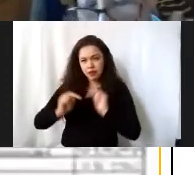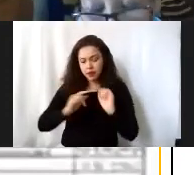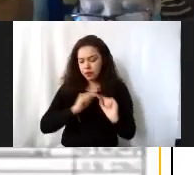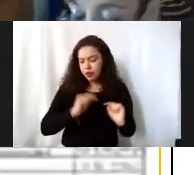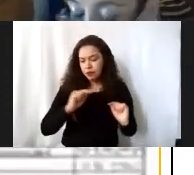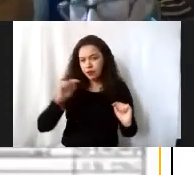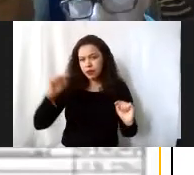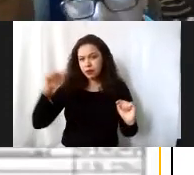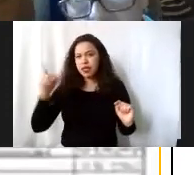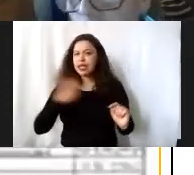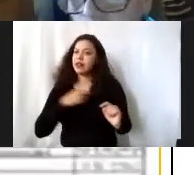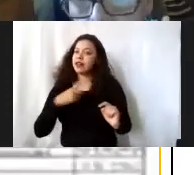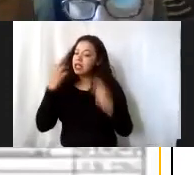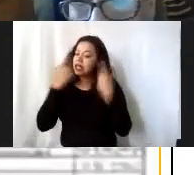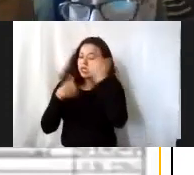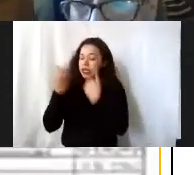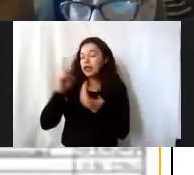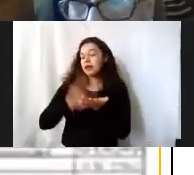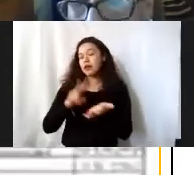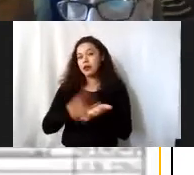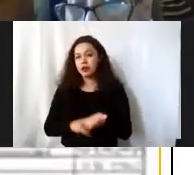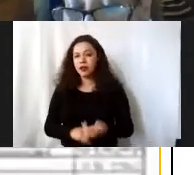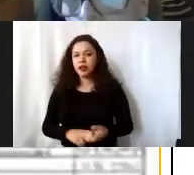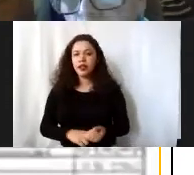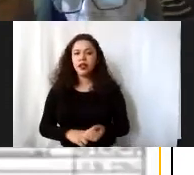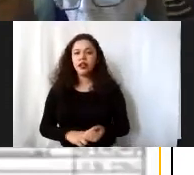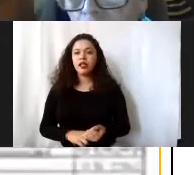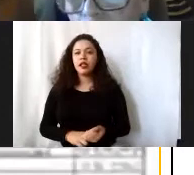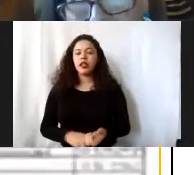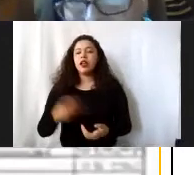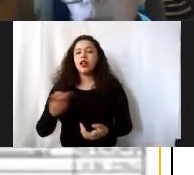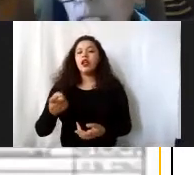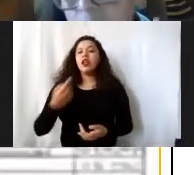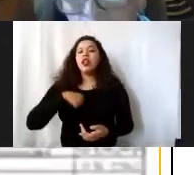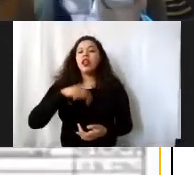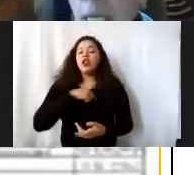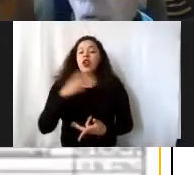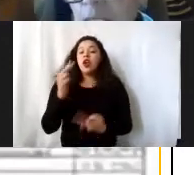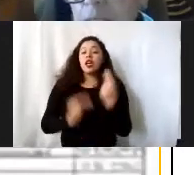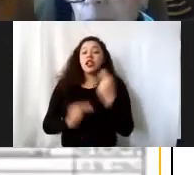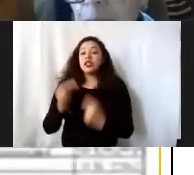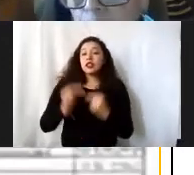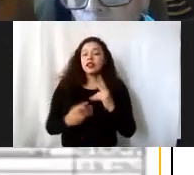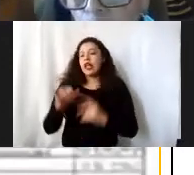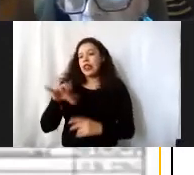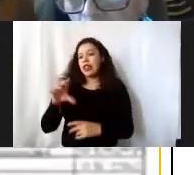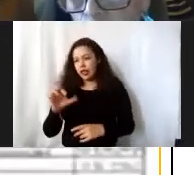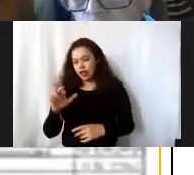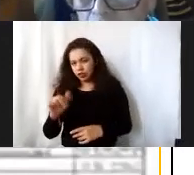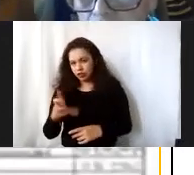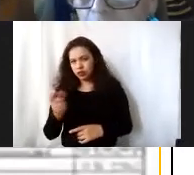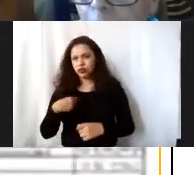que también ver, valorar, o sea, todo de cómo qué categorías, qué indicadores voy